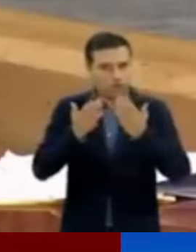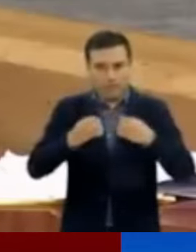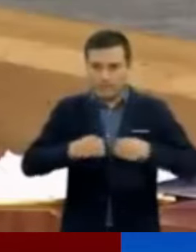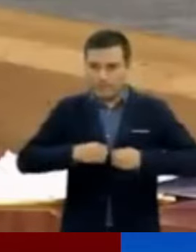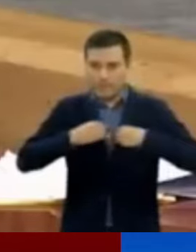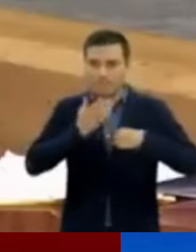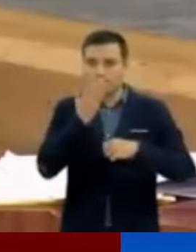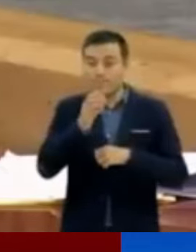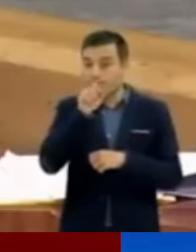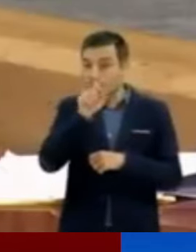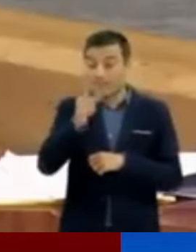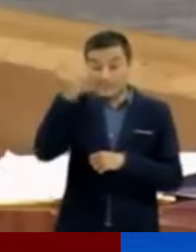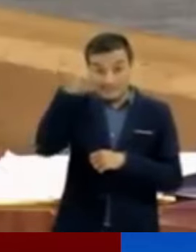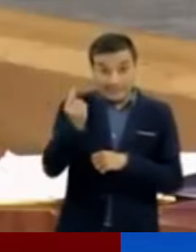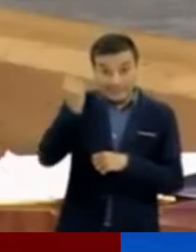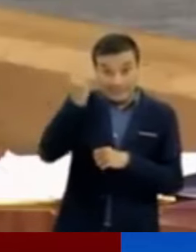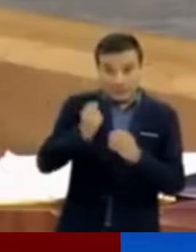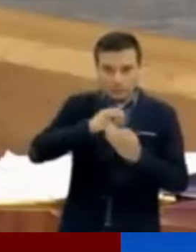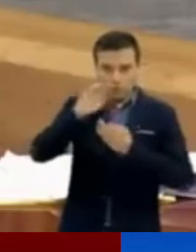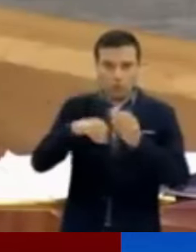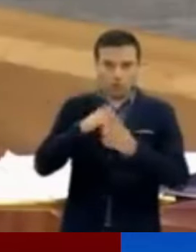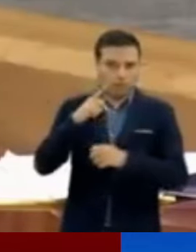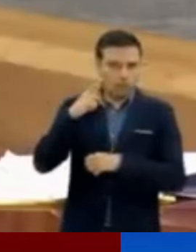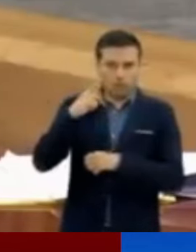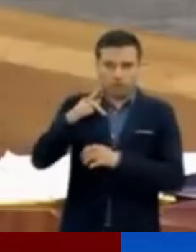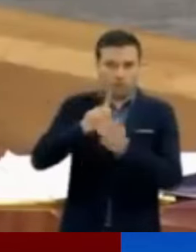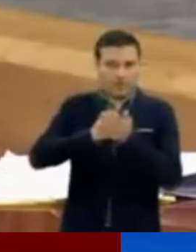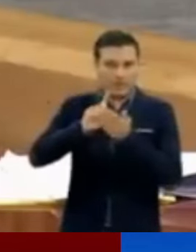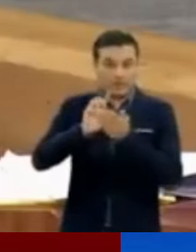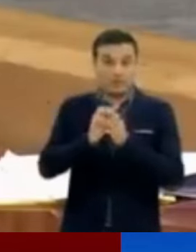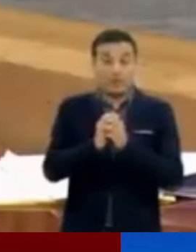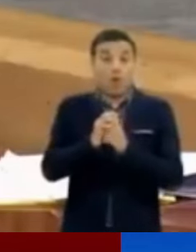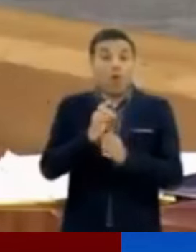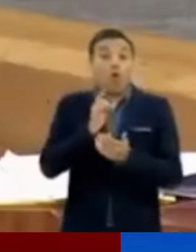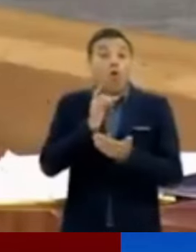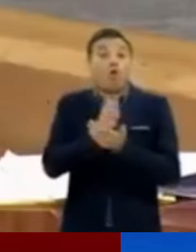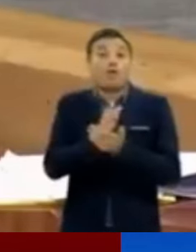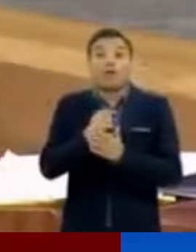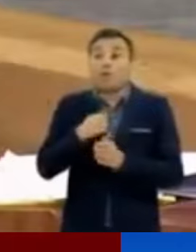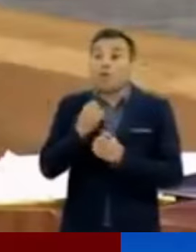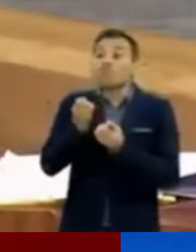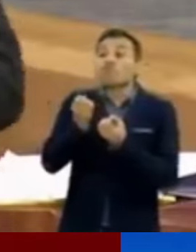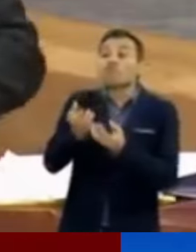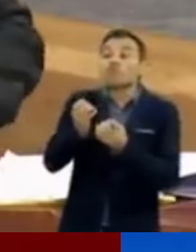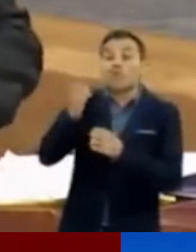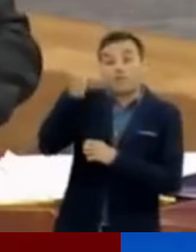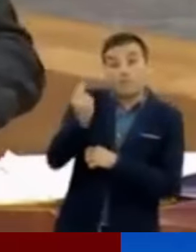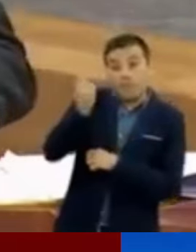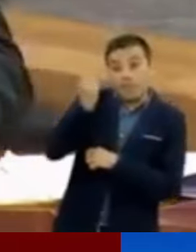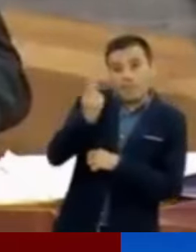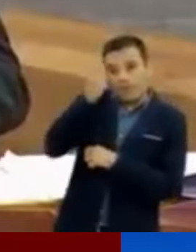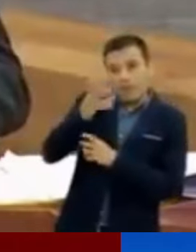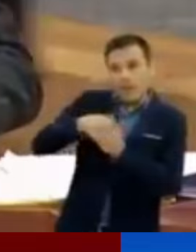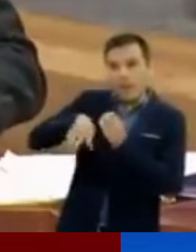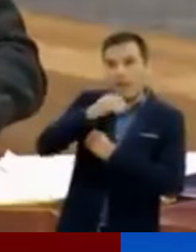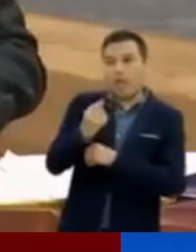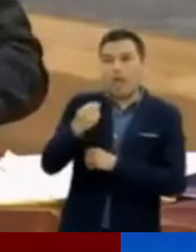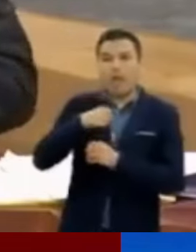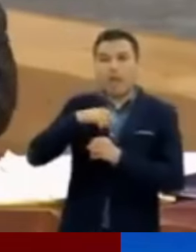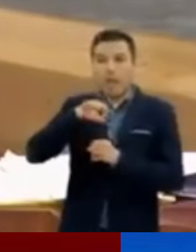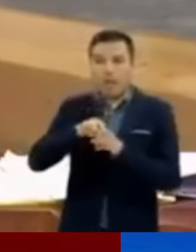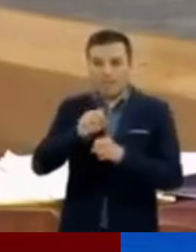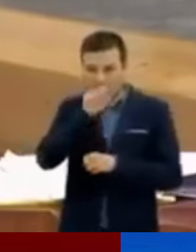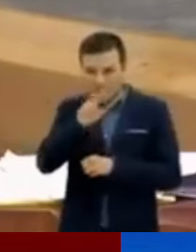apoyos sociales sean derechos garantizados, no herramientas para obedecer y someter como están acostumbrados los partidos de la vieja